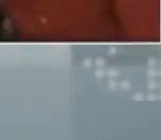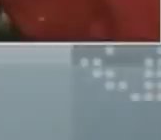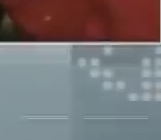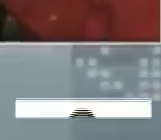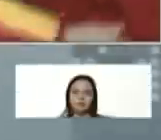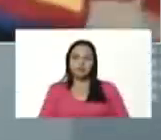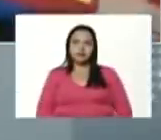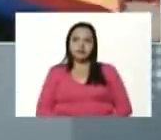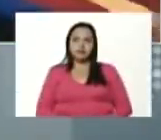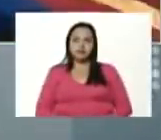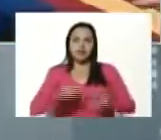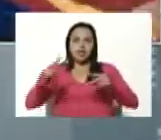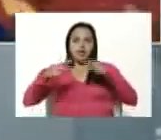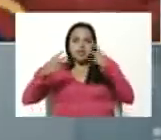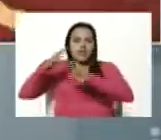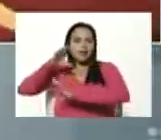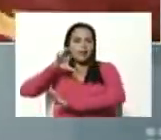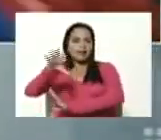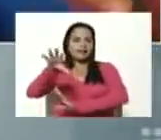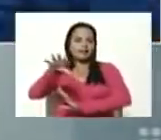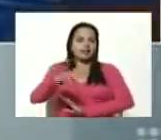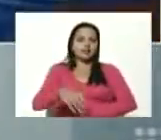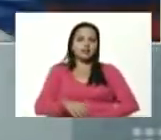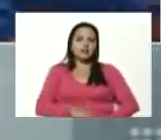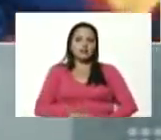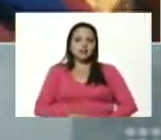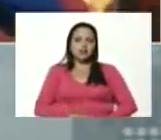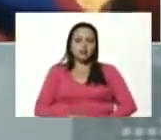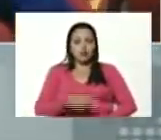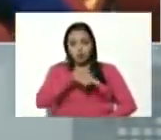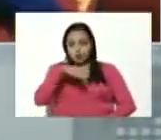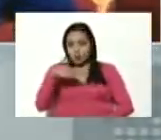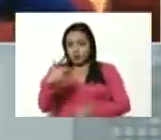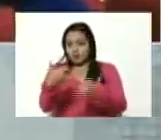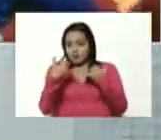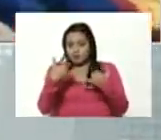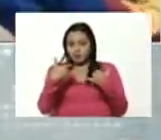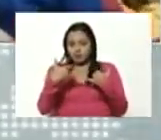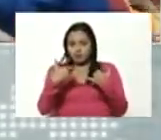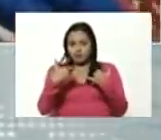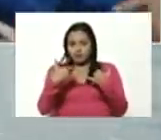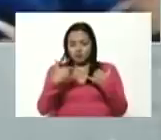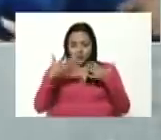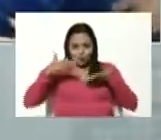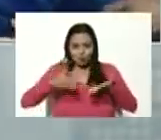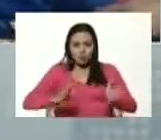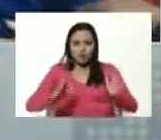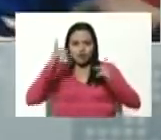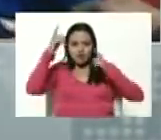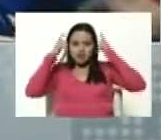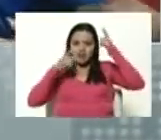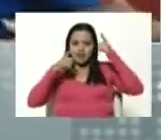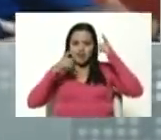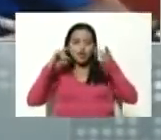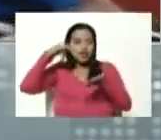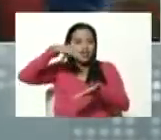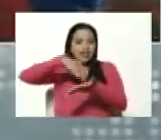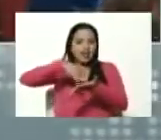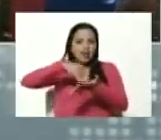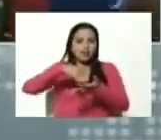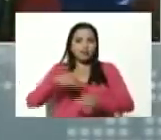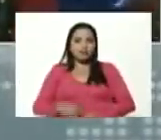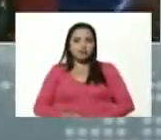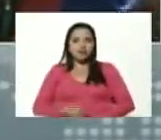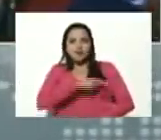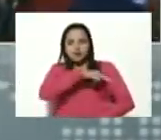¡Que viva la patria! Somos los mismos, somos los de Chávez, somos los de Carabobo,